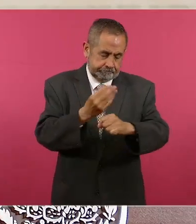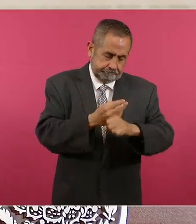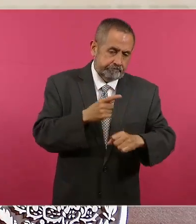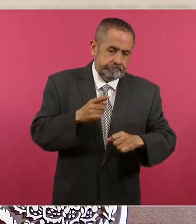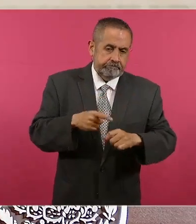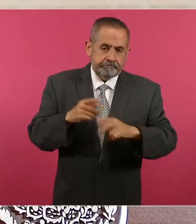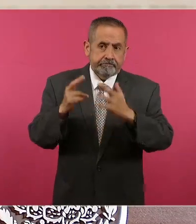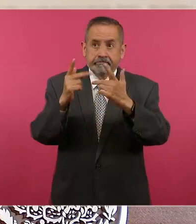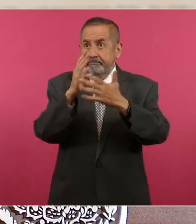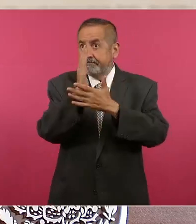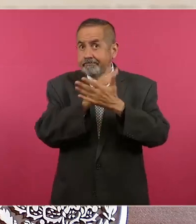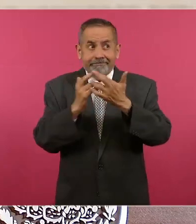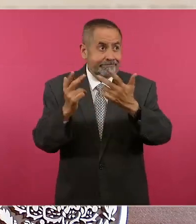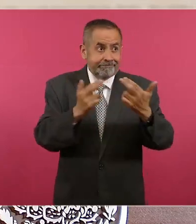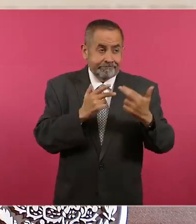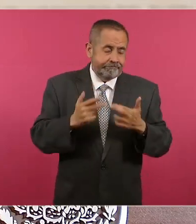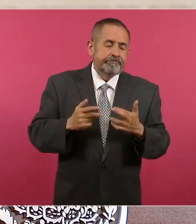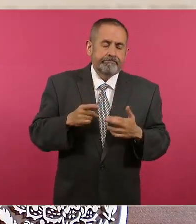que quedaron afectadas.